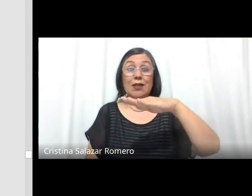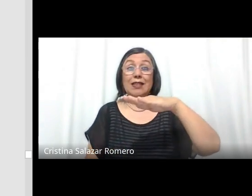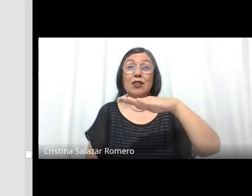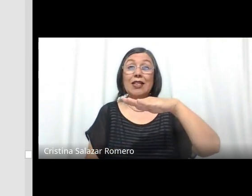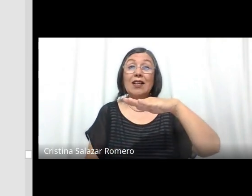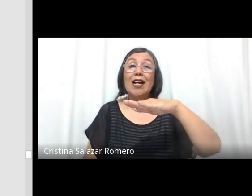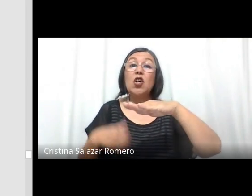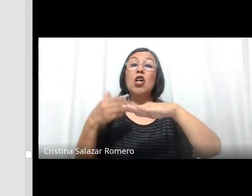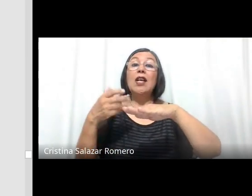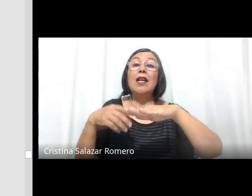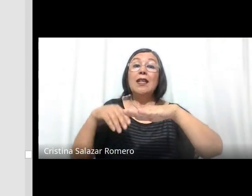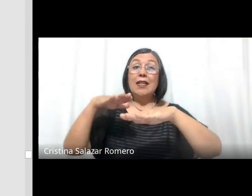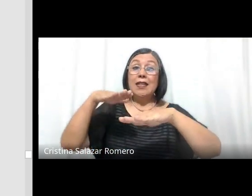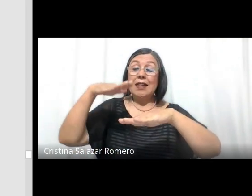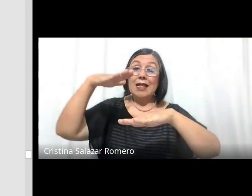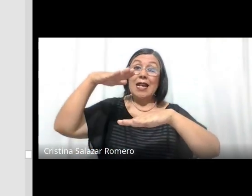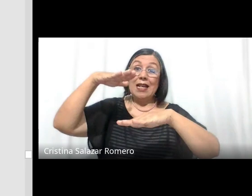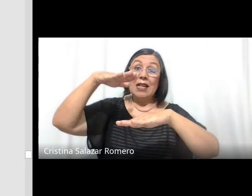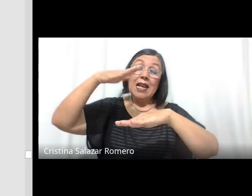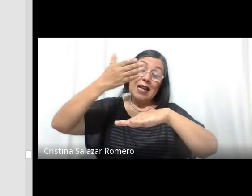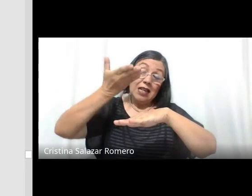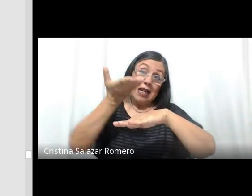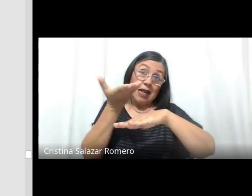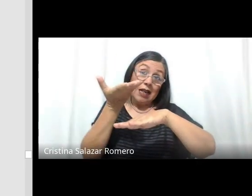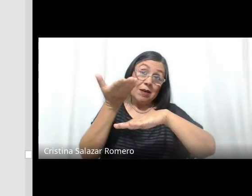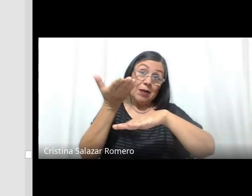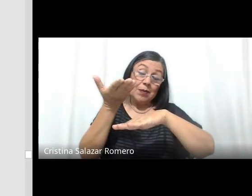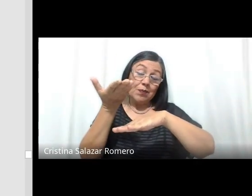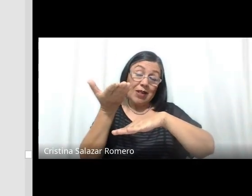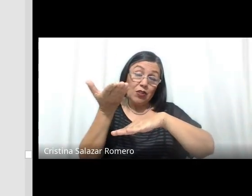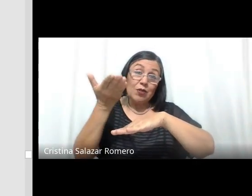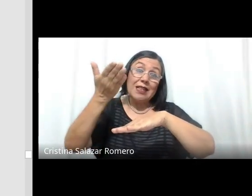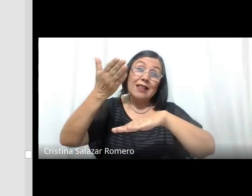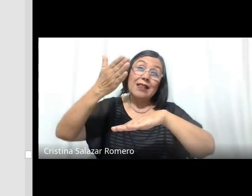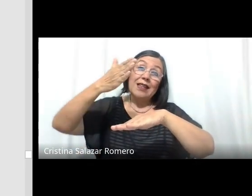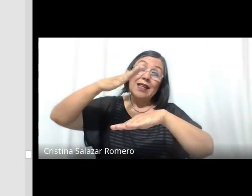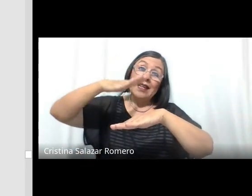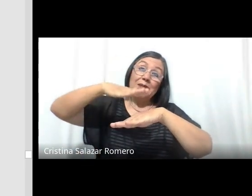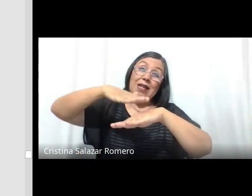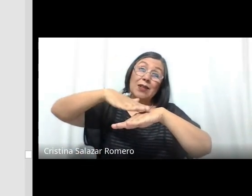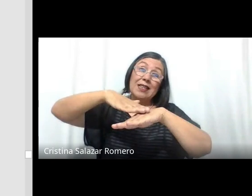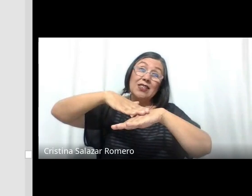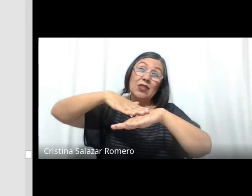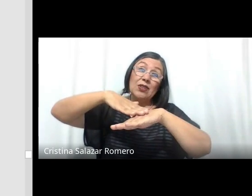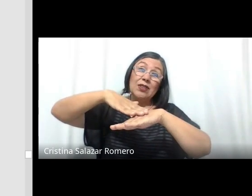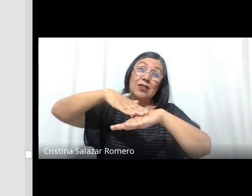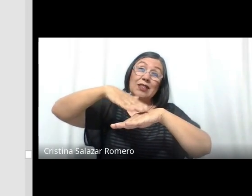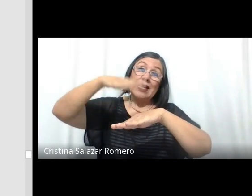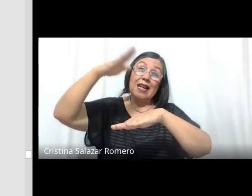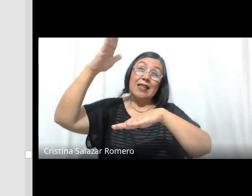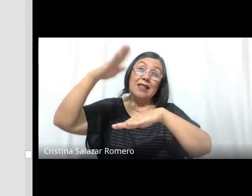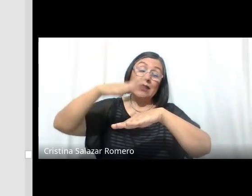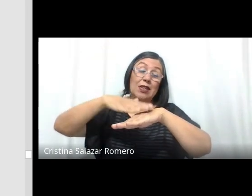con la orientación hacia abajo y la mano dominante cambia la orientación.